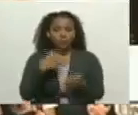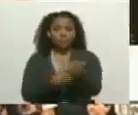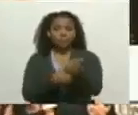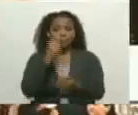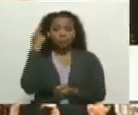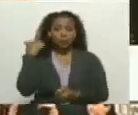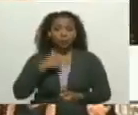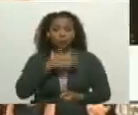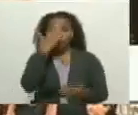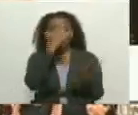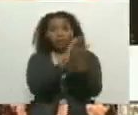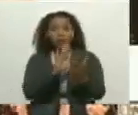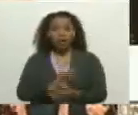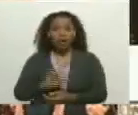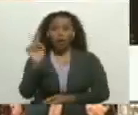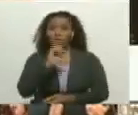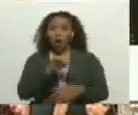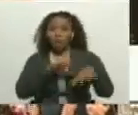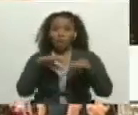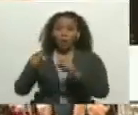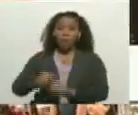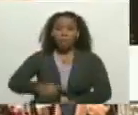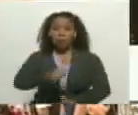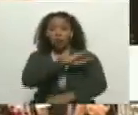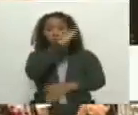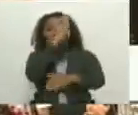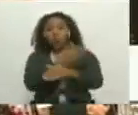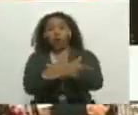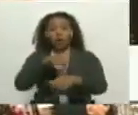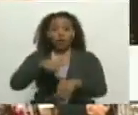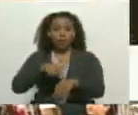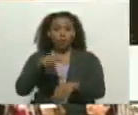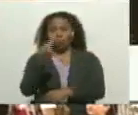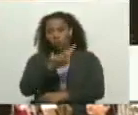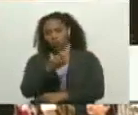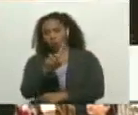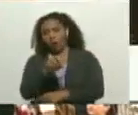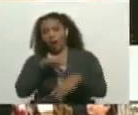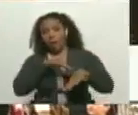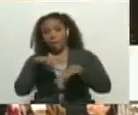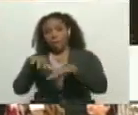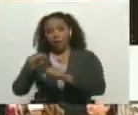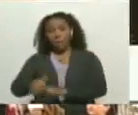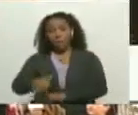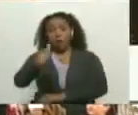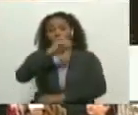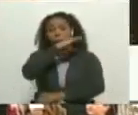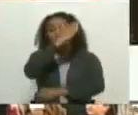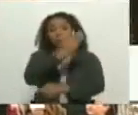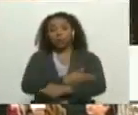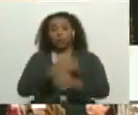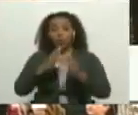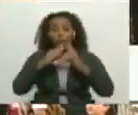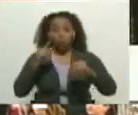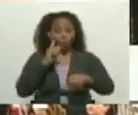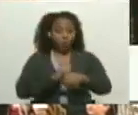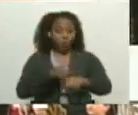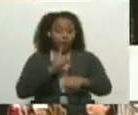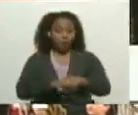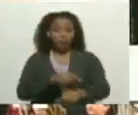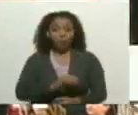estamos enfrentando no al imperio más poderoso de esta época, no, no, al imperio más poderoso de todos los tiempos.